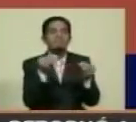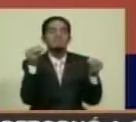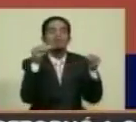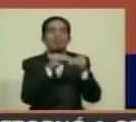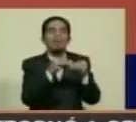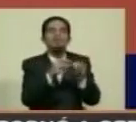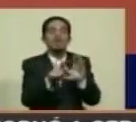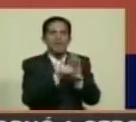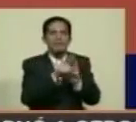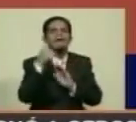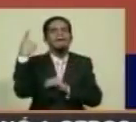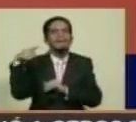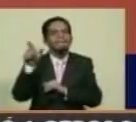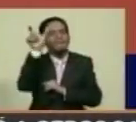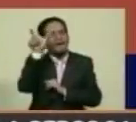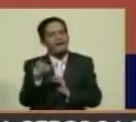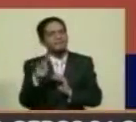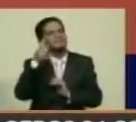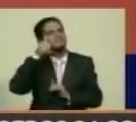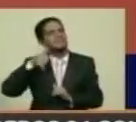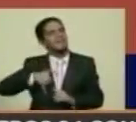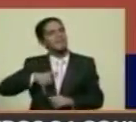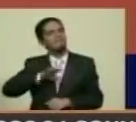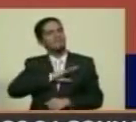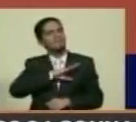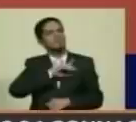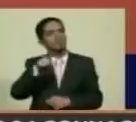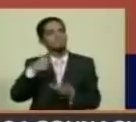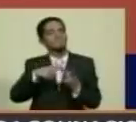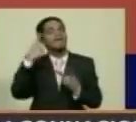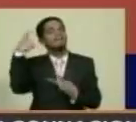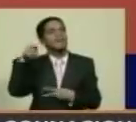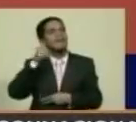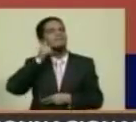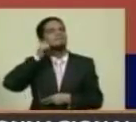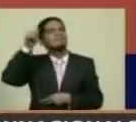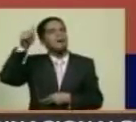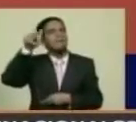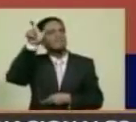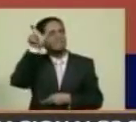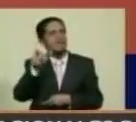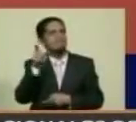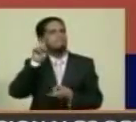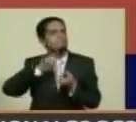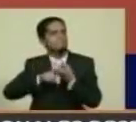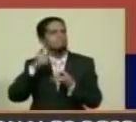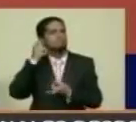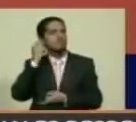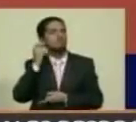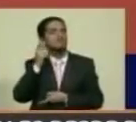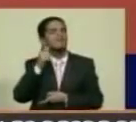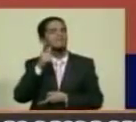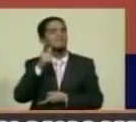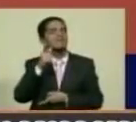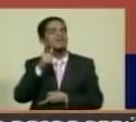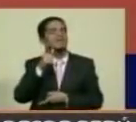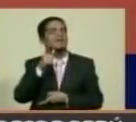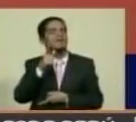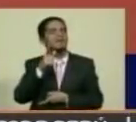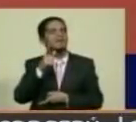está en ese teléfono. Están las llamadas telefónicas de Lilian Tintori, en los agradecimientos de Lilian